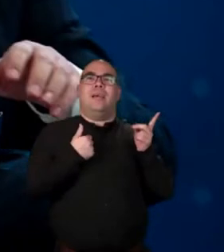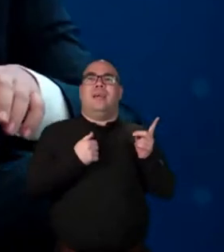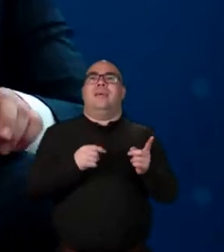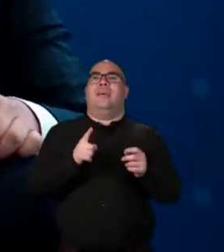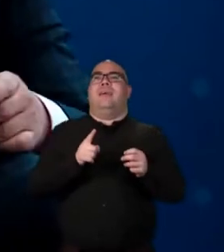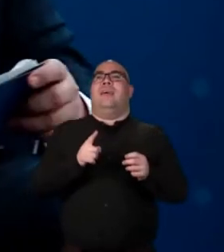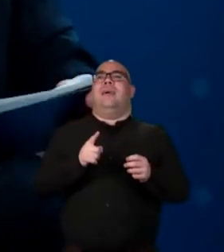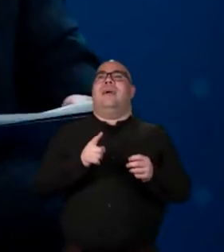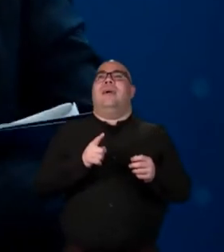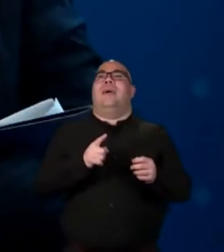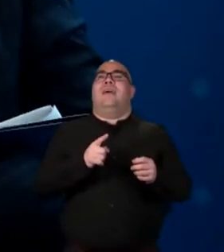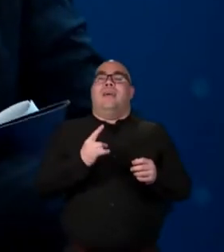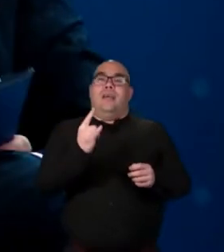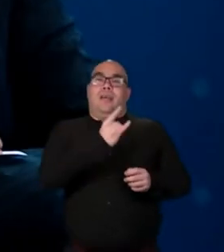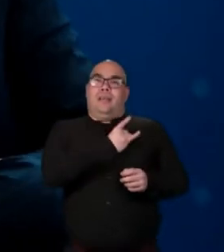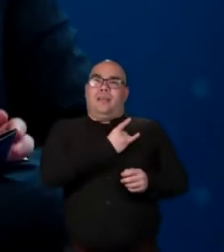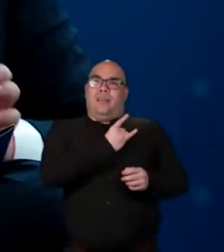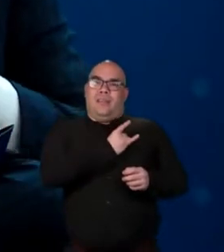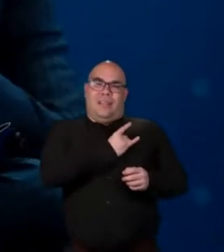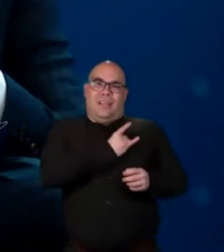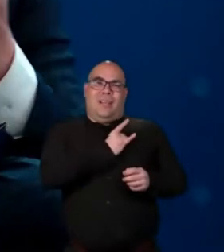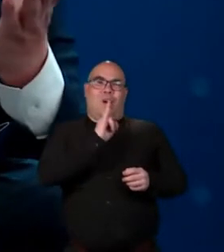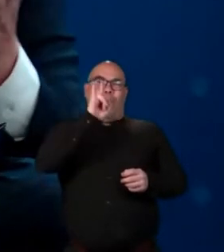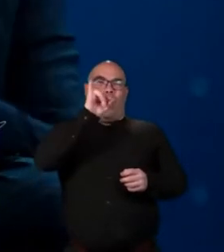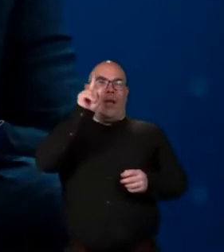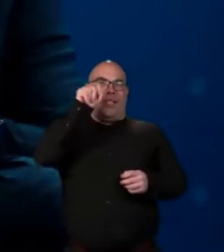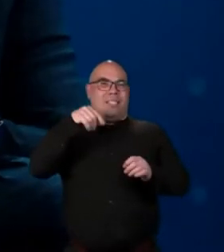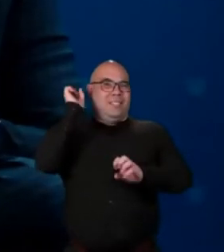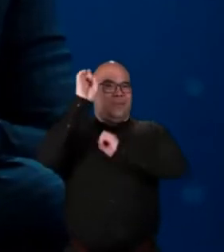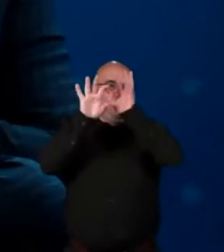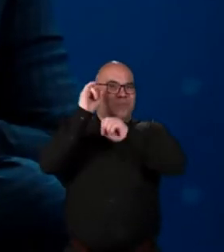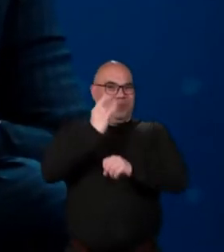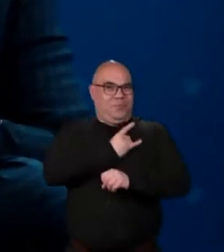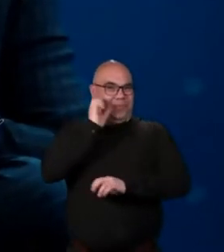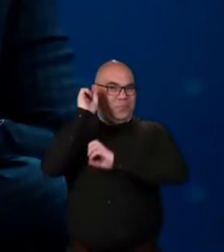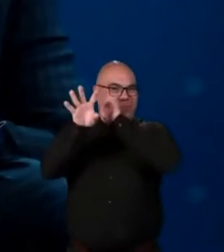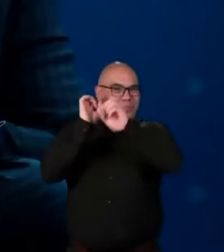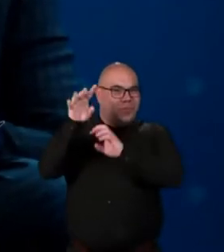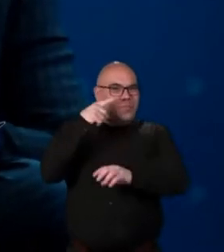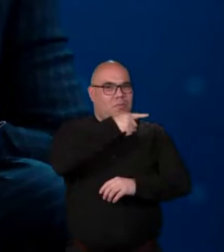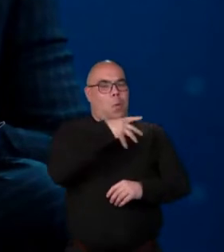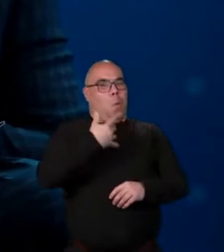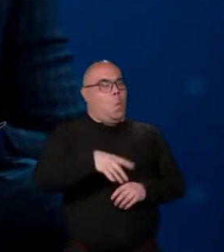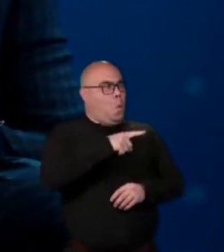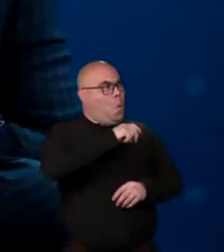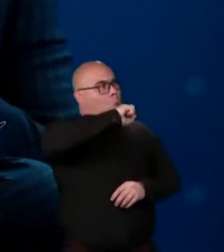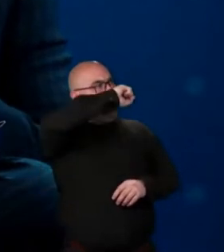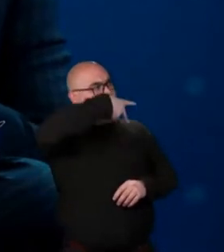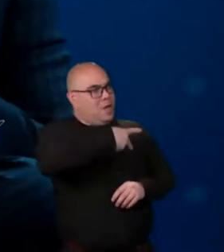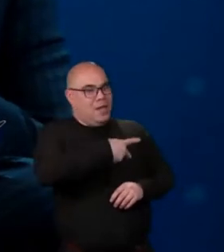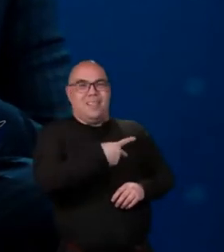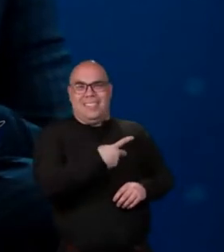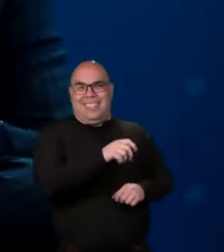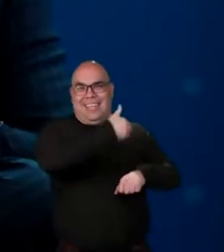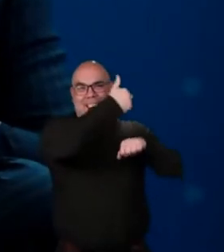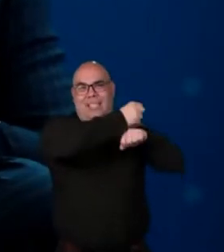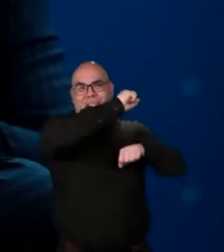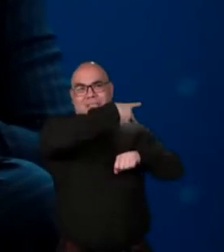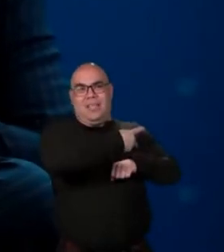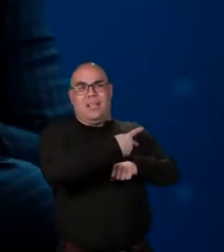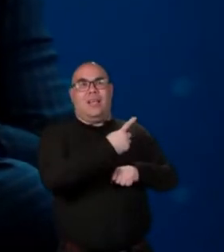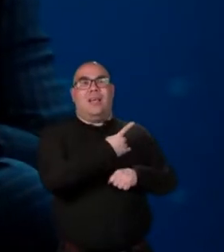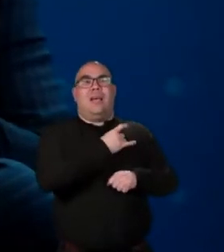vicerrector académico de la universidad industrial de santander el ministerio ha promovido en las instituciones en todo el sector